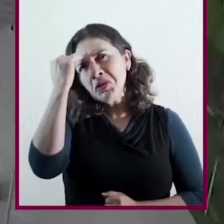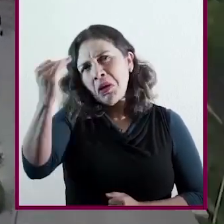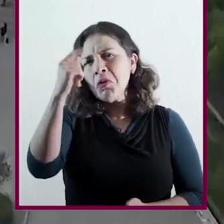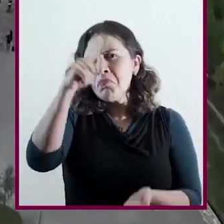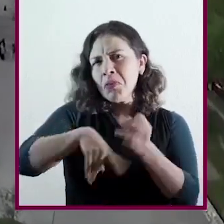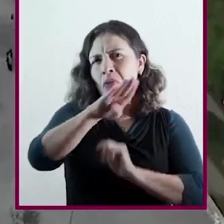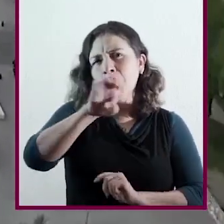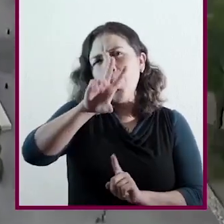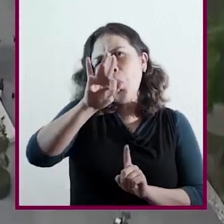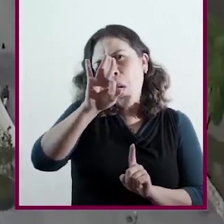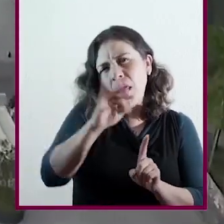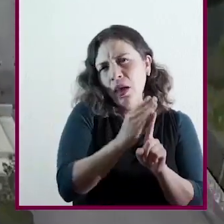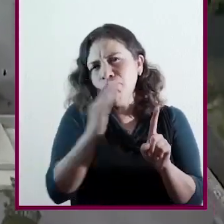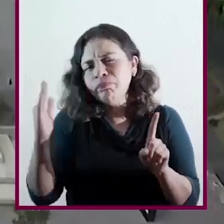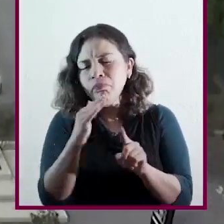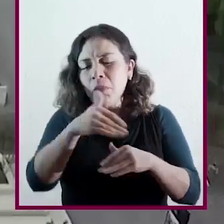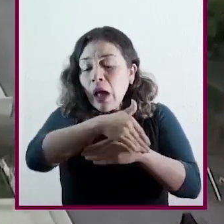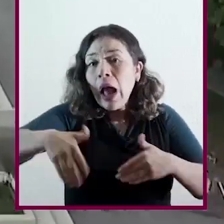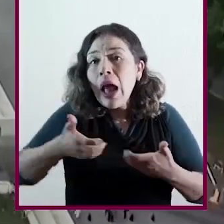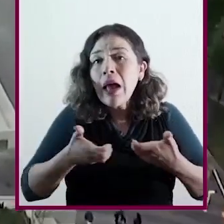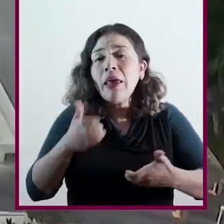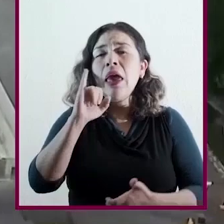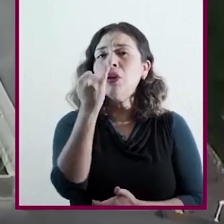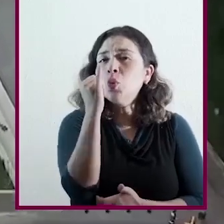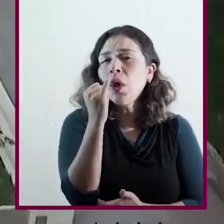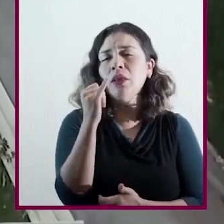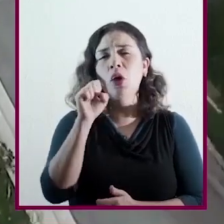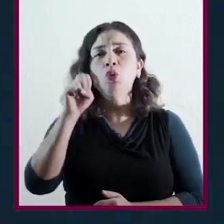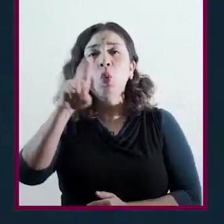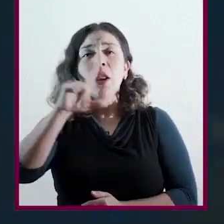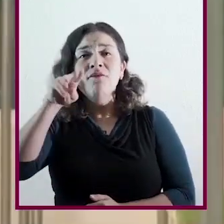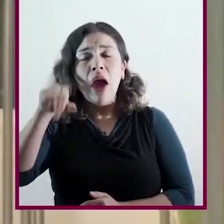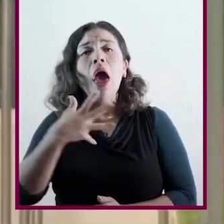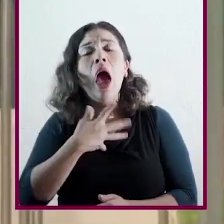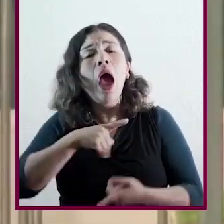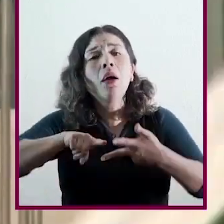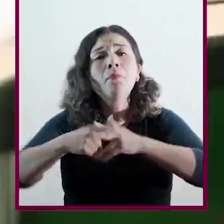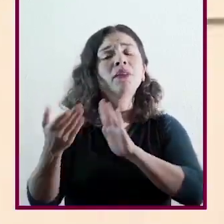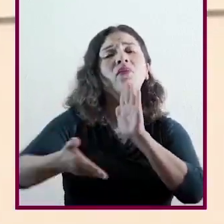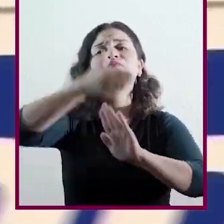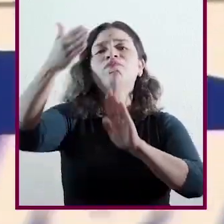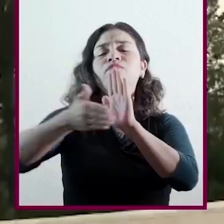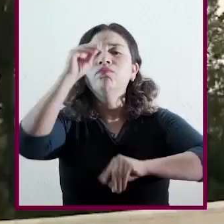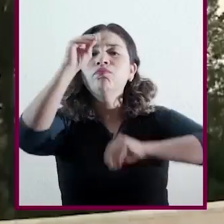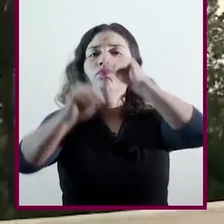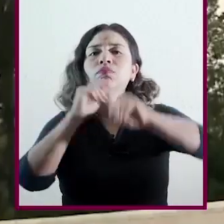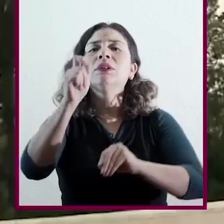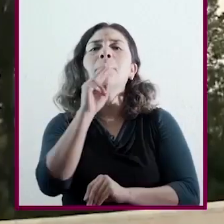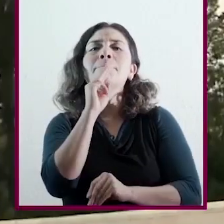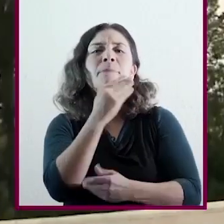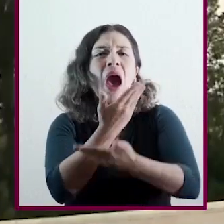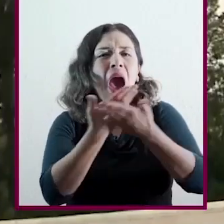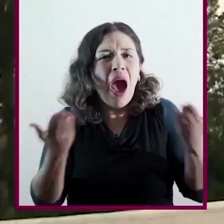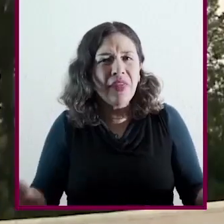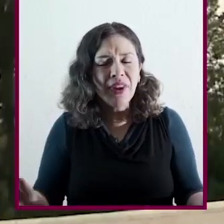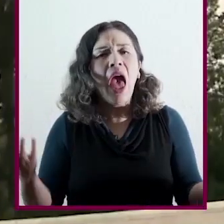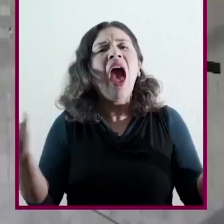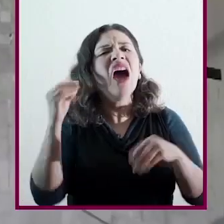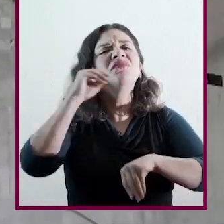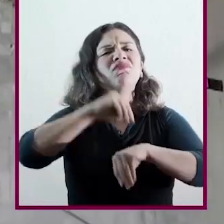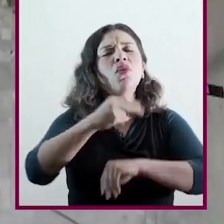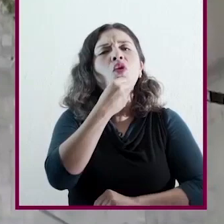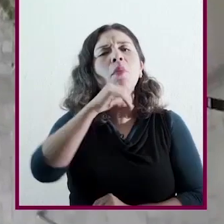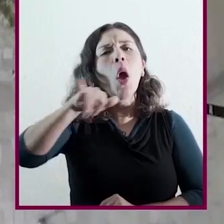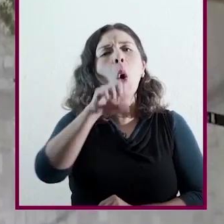En la década de los 40, frente al cruce de Insurgentes y Sullivan, inició la construcción del Monumento a la Madre, diseñado